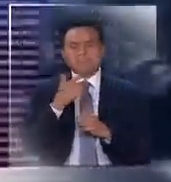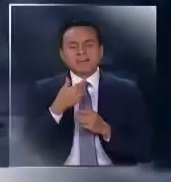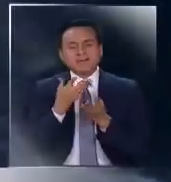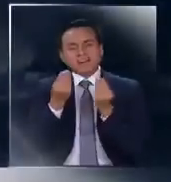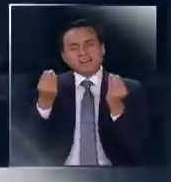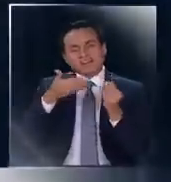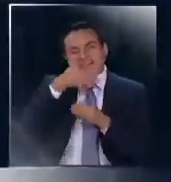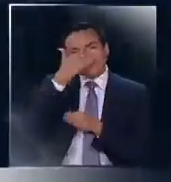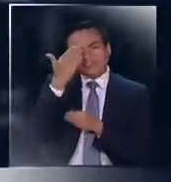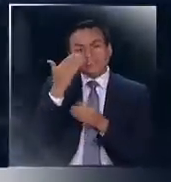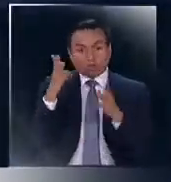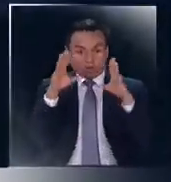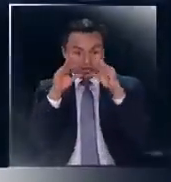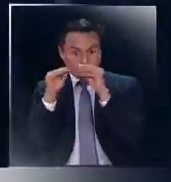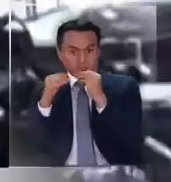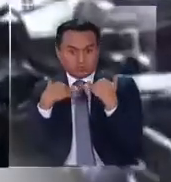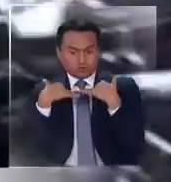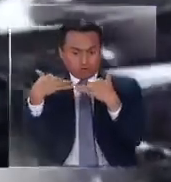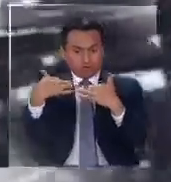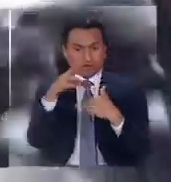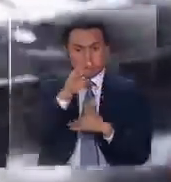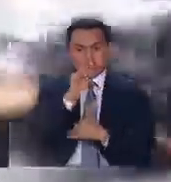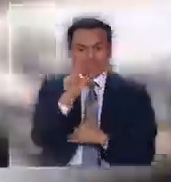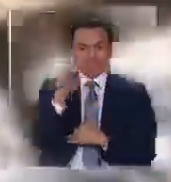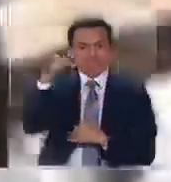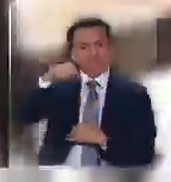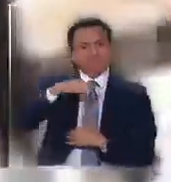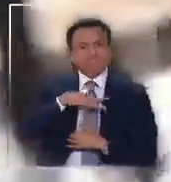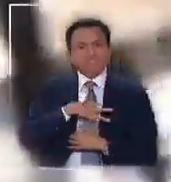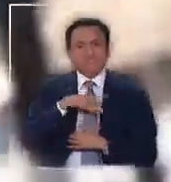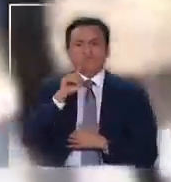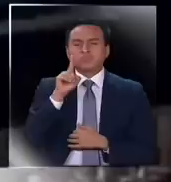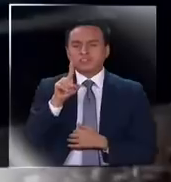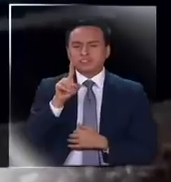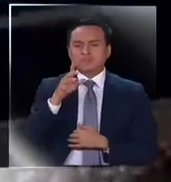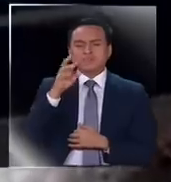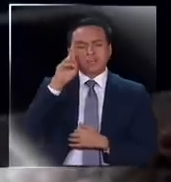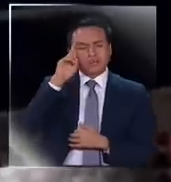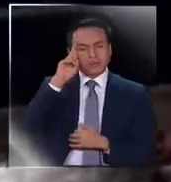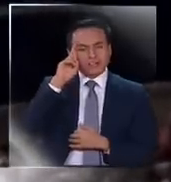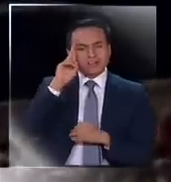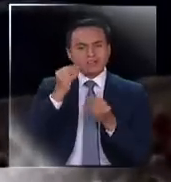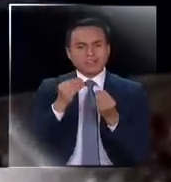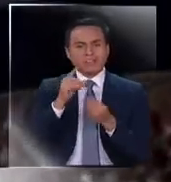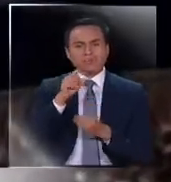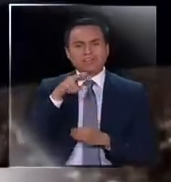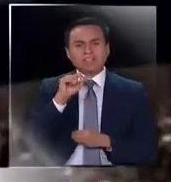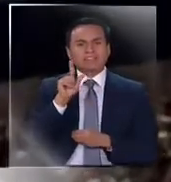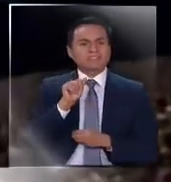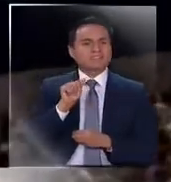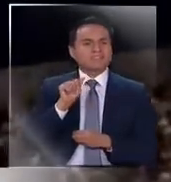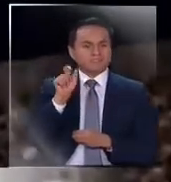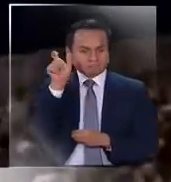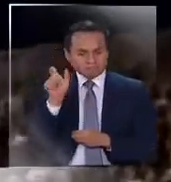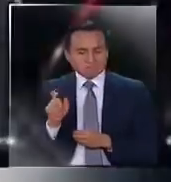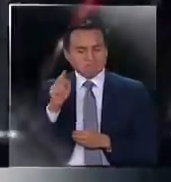Varias grandes noches de show ha tenido Rafael en Chile. Una de esas la recuerda bien Leonila Soto